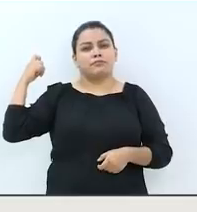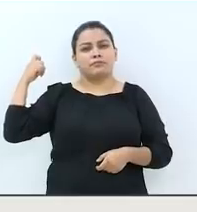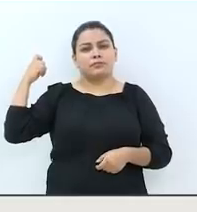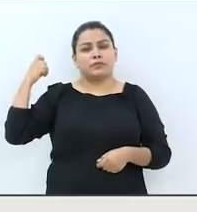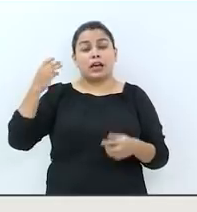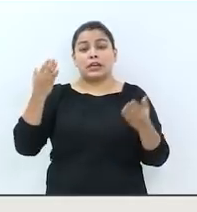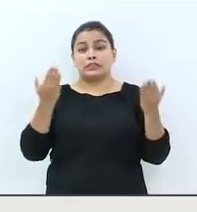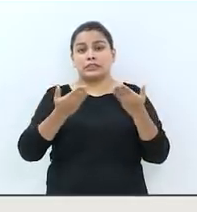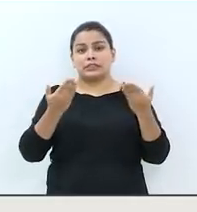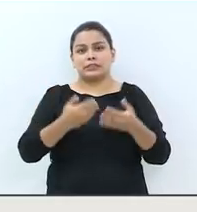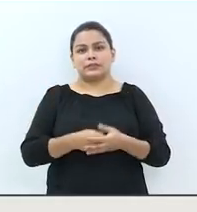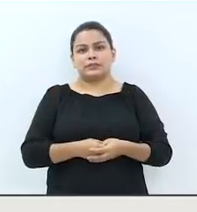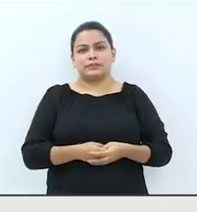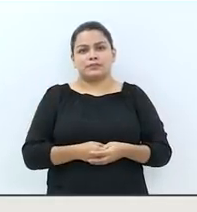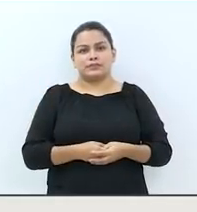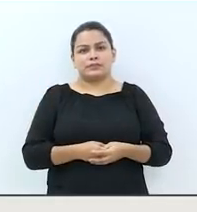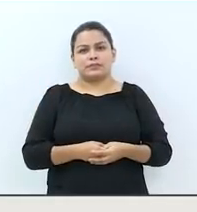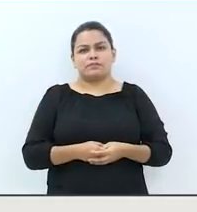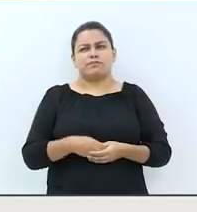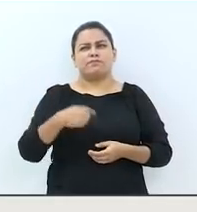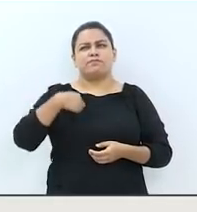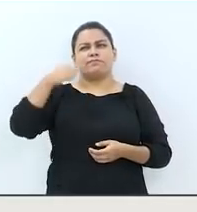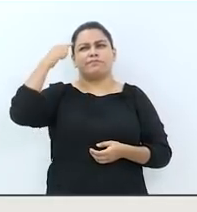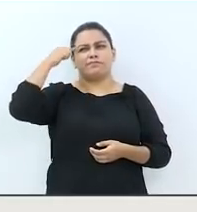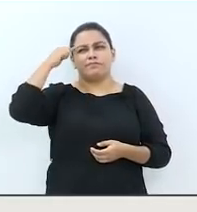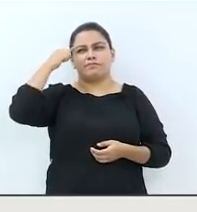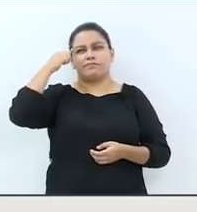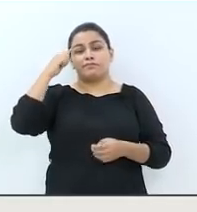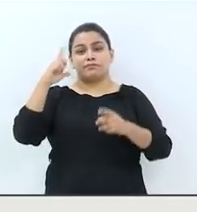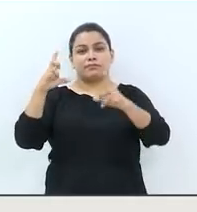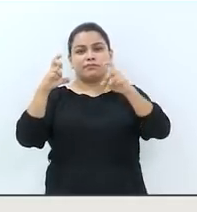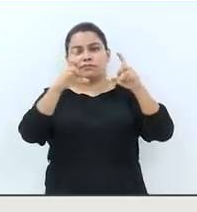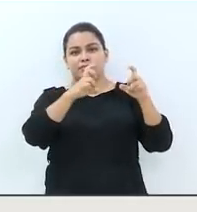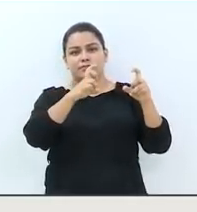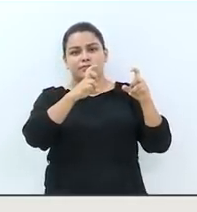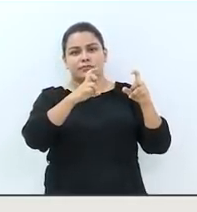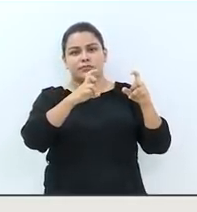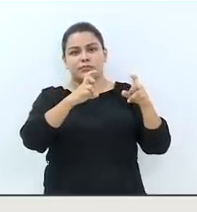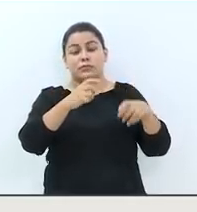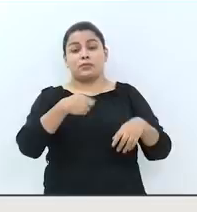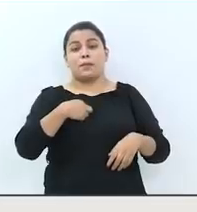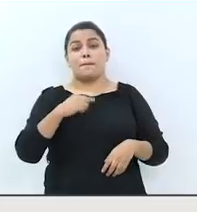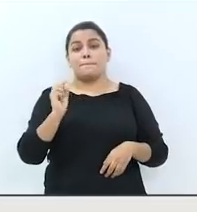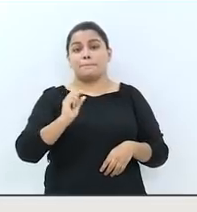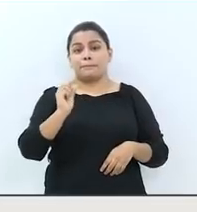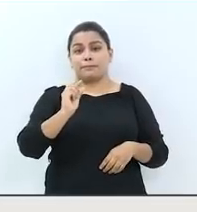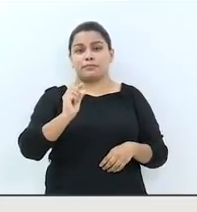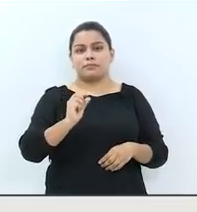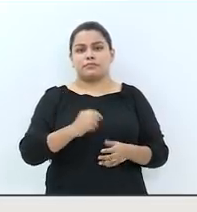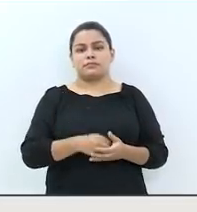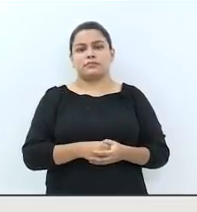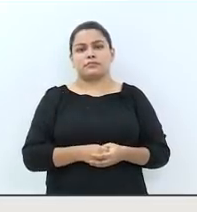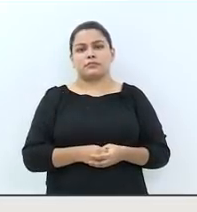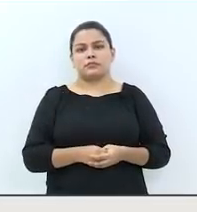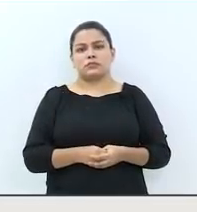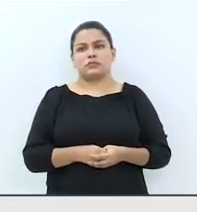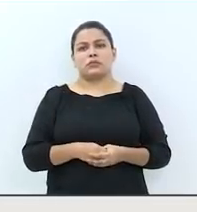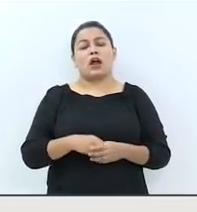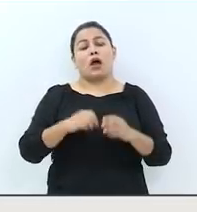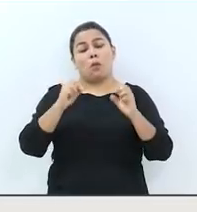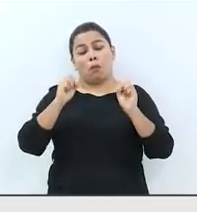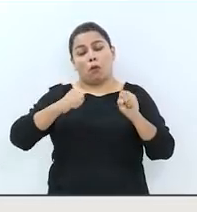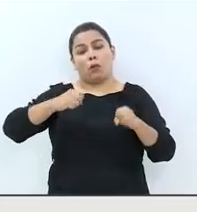hacer alusión a algo, se me viene a la mente esa imagen, ¿verdad? Entonces eso me permite pues recordarme, me